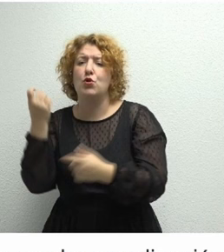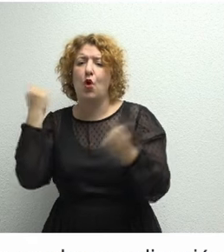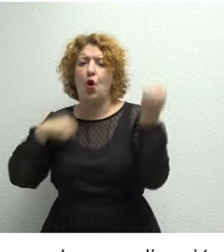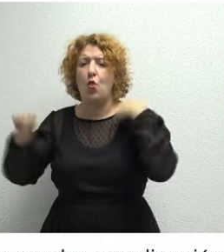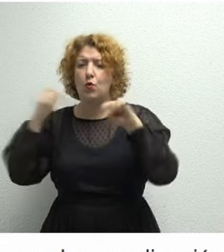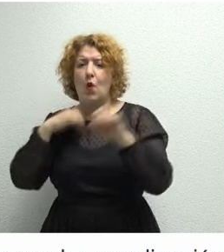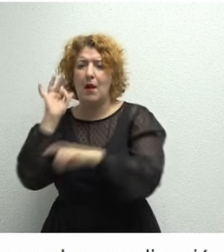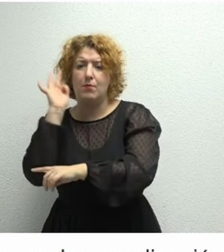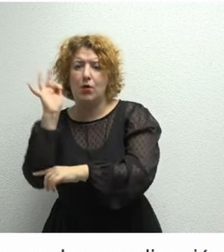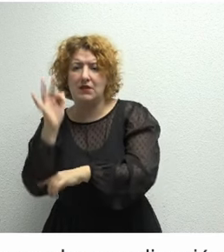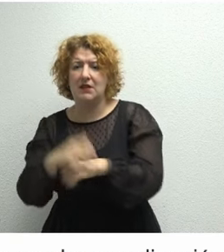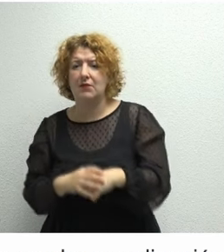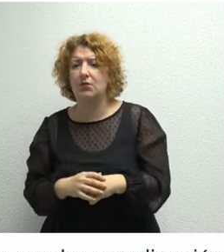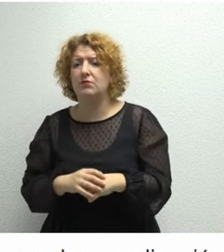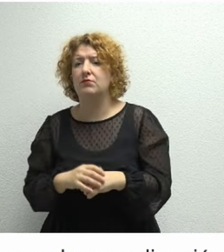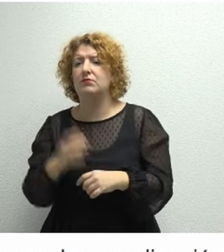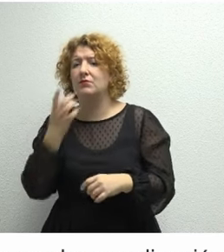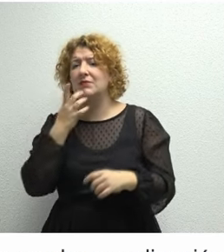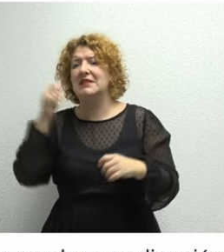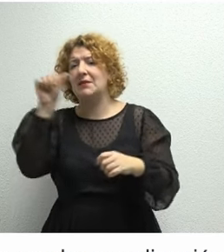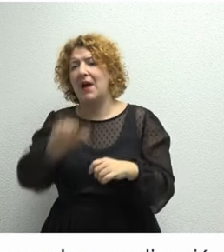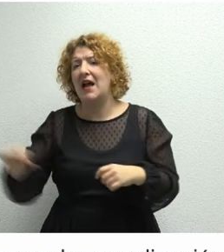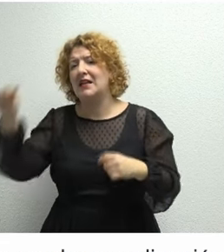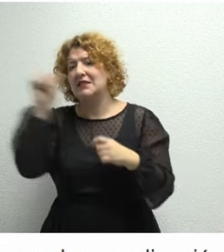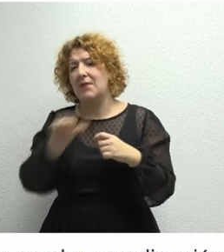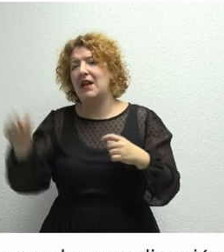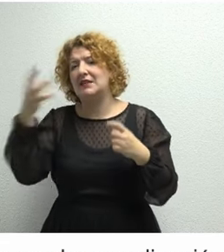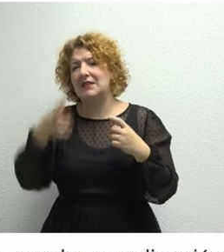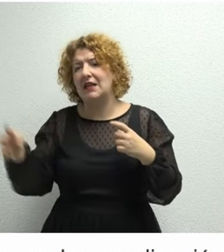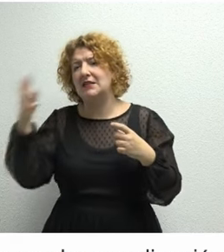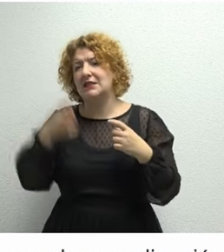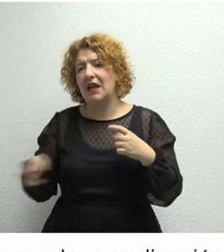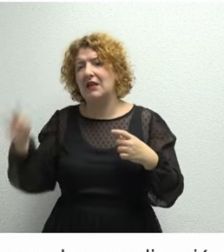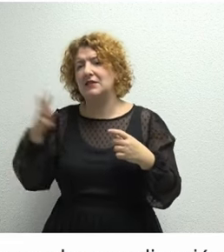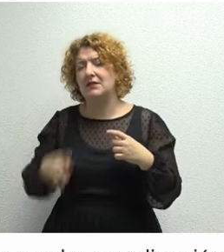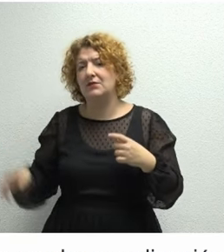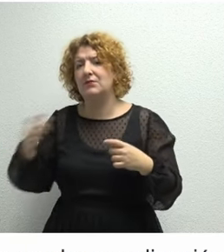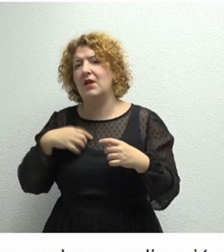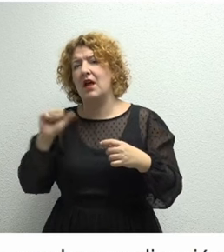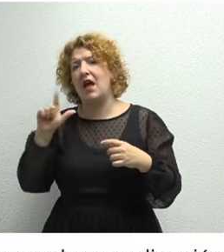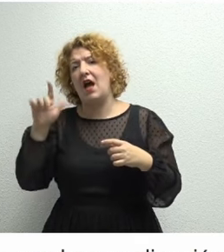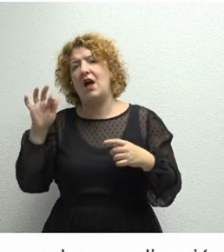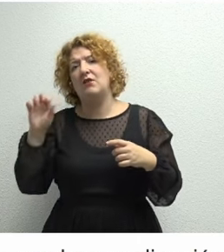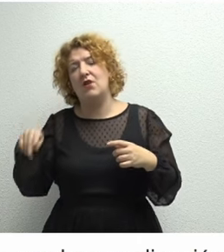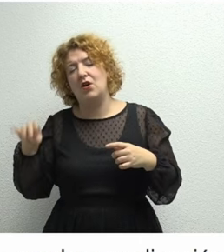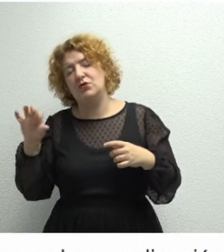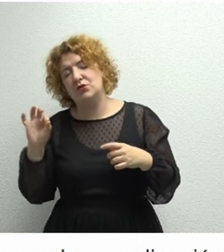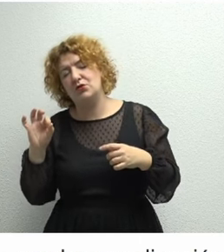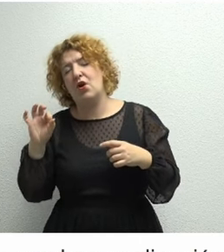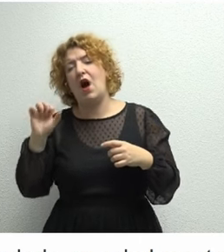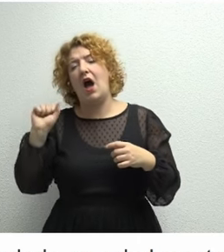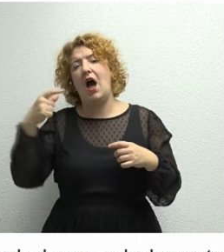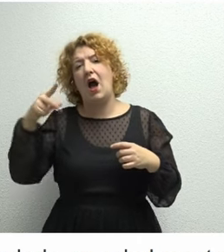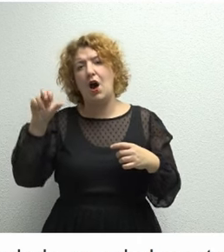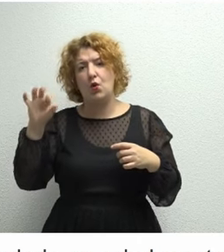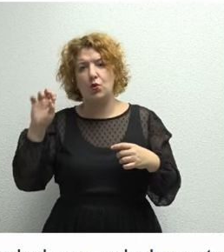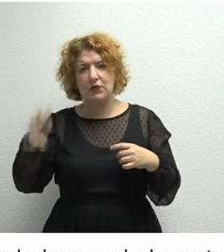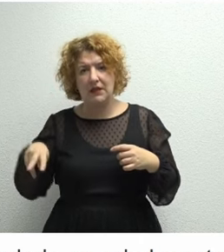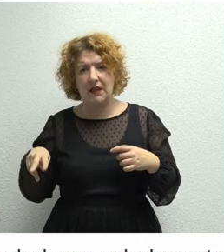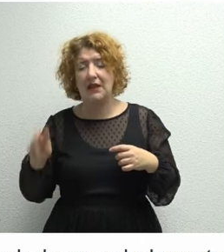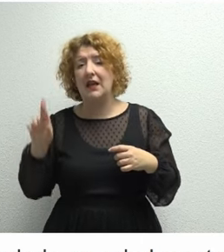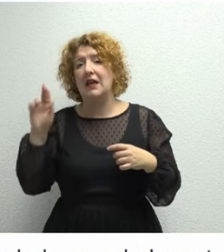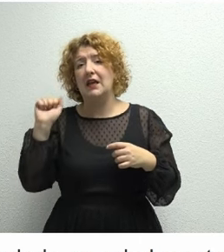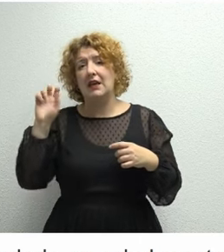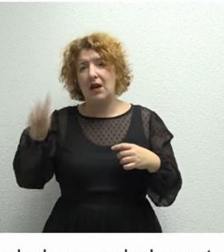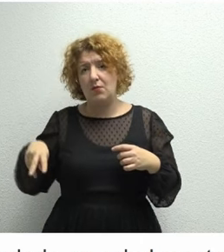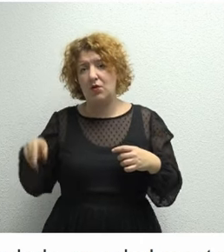a a las organizaciones cada tres semanas Bueno pues tenemos ahí Alfonso Agustín a ruán que y junto con Ramón